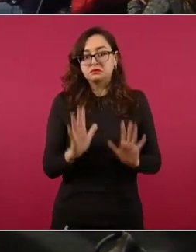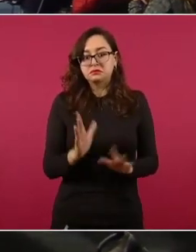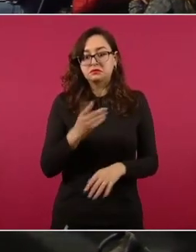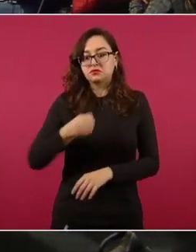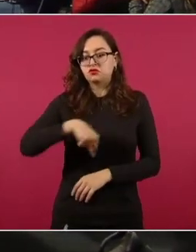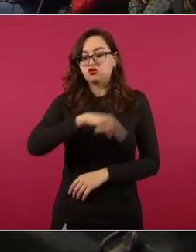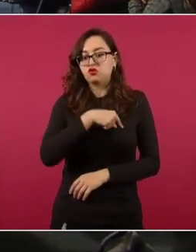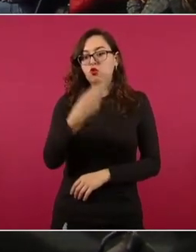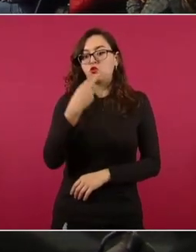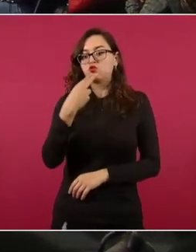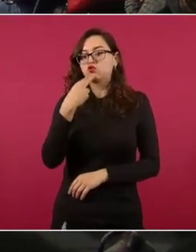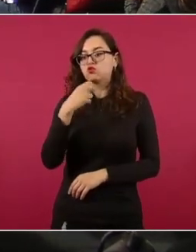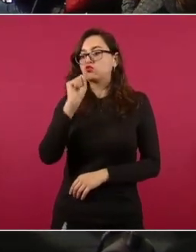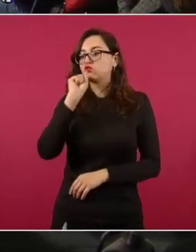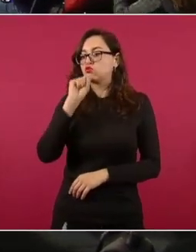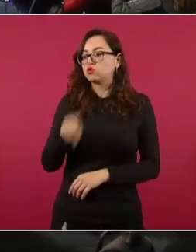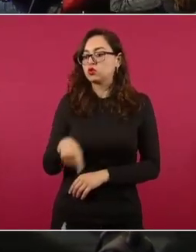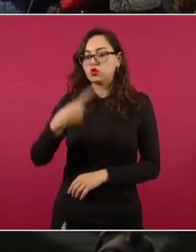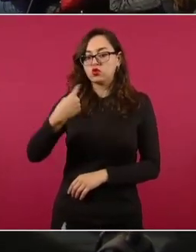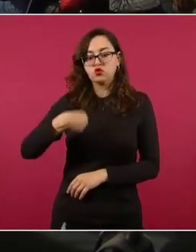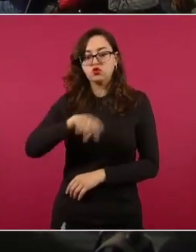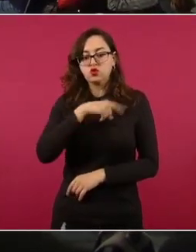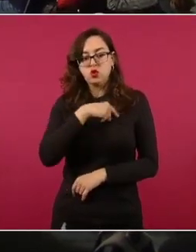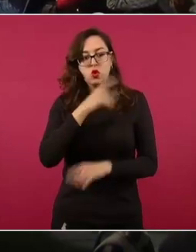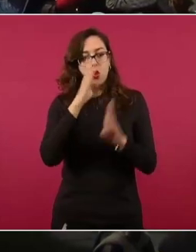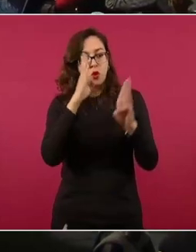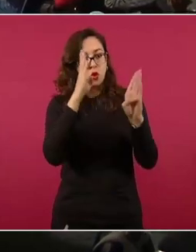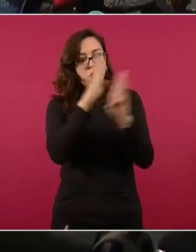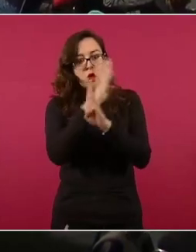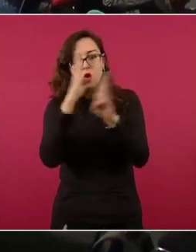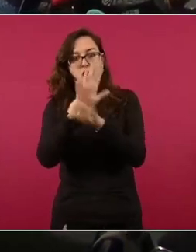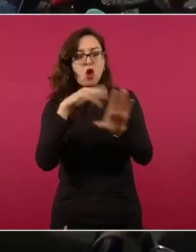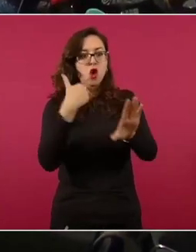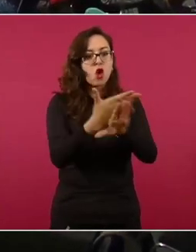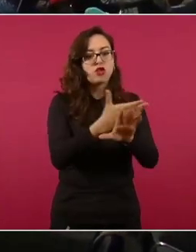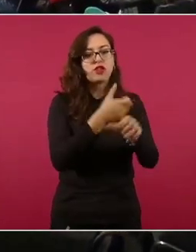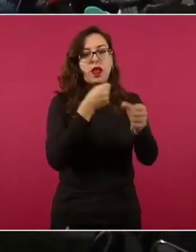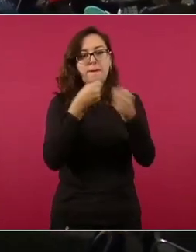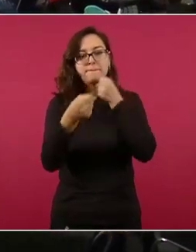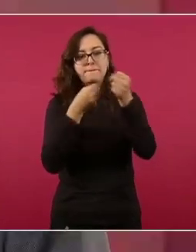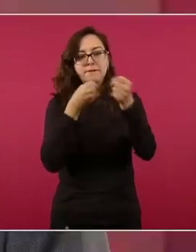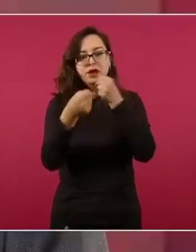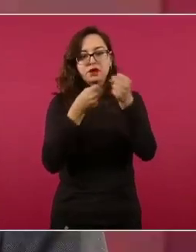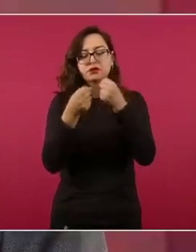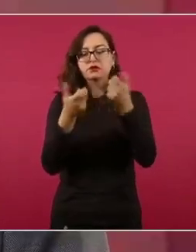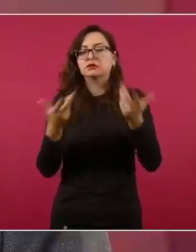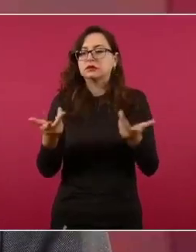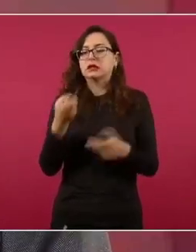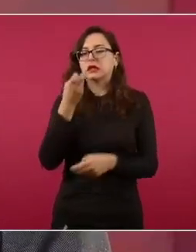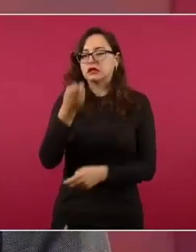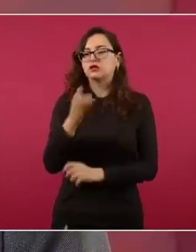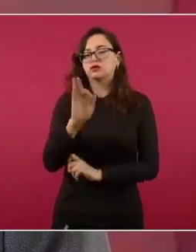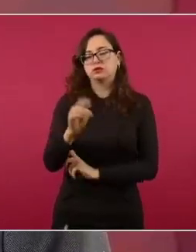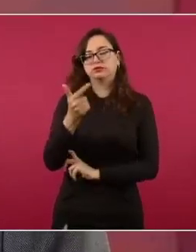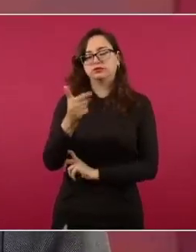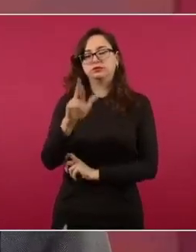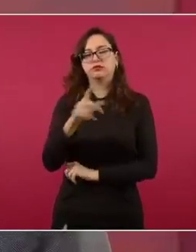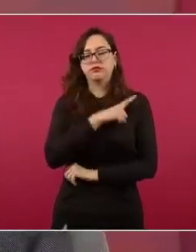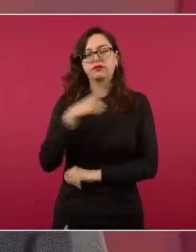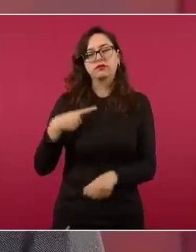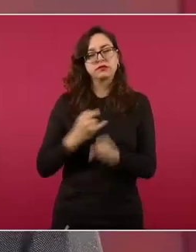espiábamos a opositores, a dos periodistas, pues que todo esto se investigue y se